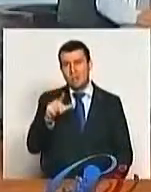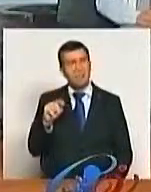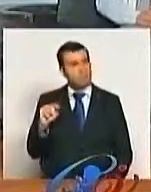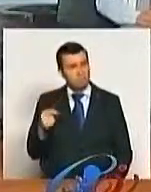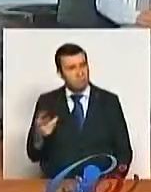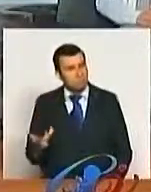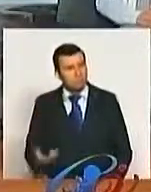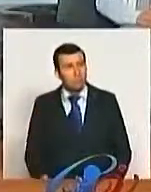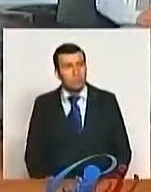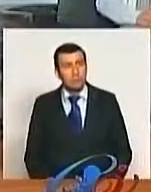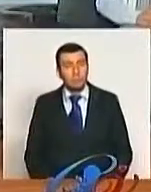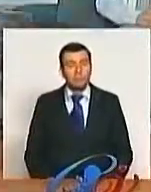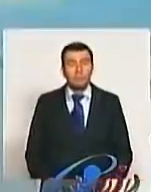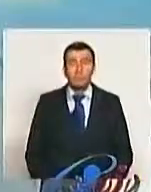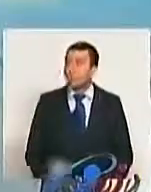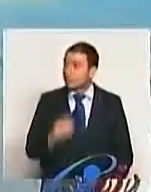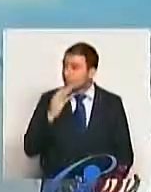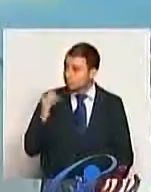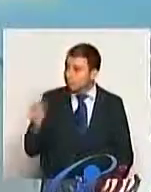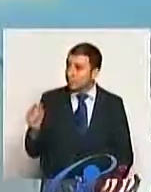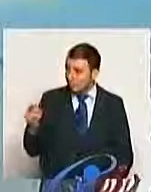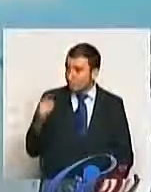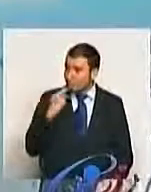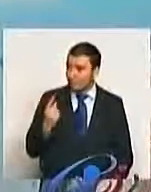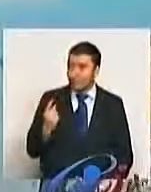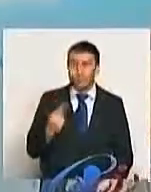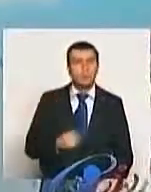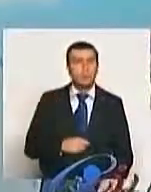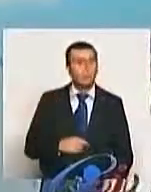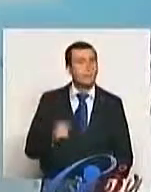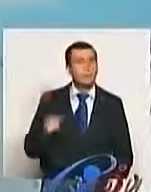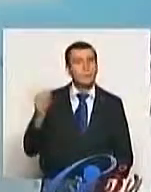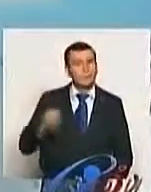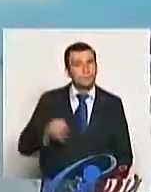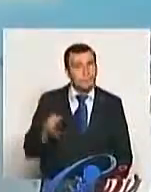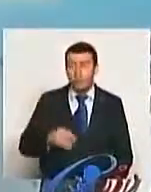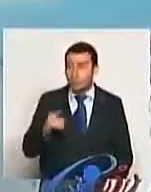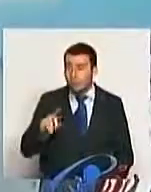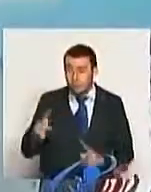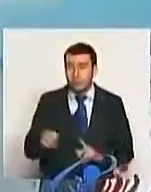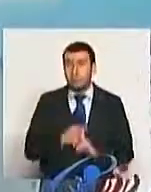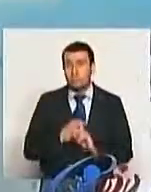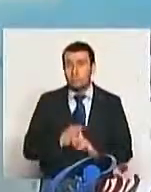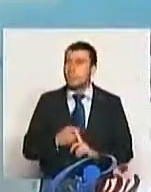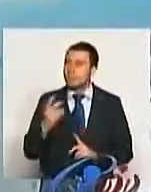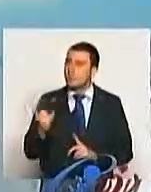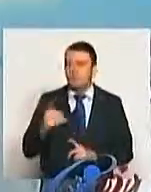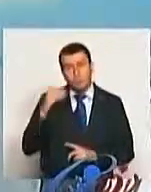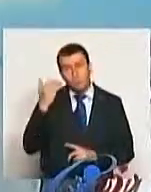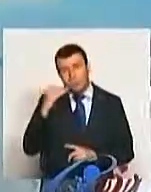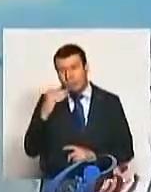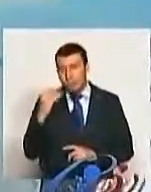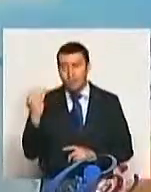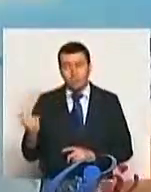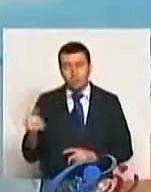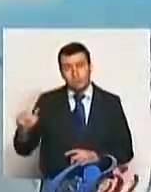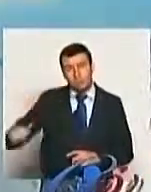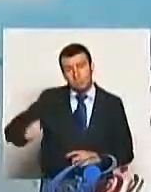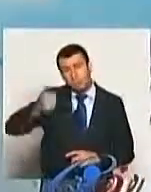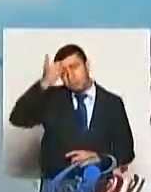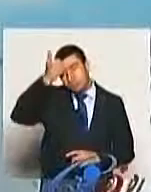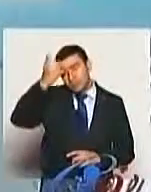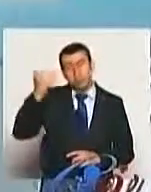reforzando un poco lo que usted dice, doctor, cada vez vemos que se baja más la guardia con las mujeres mayores, definimos